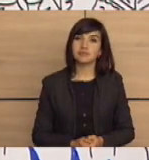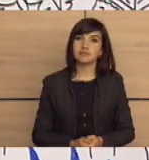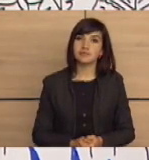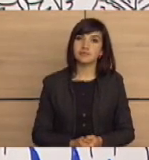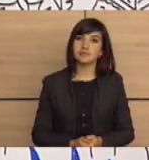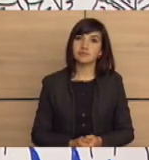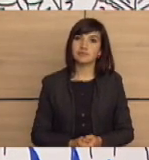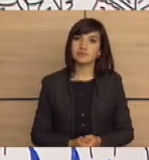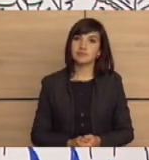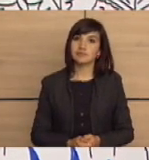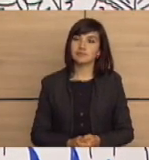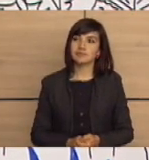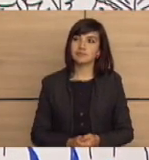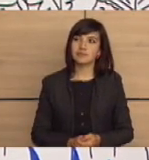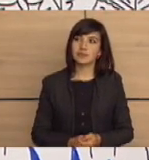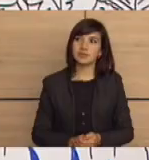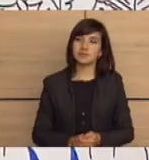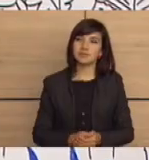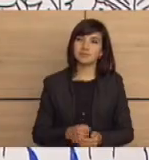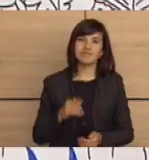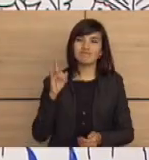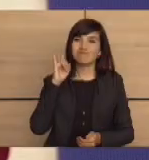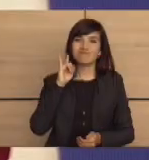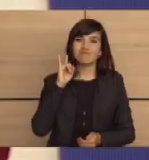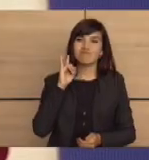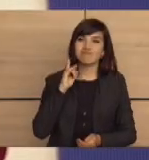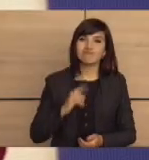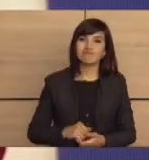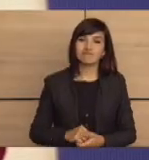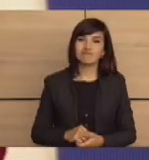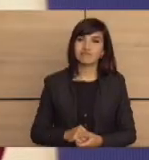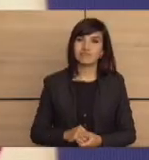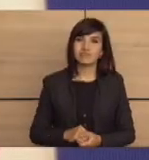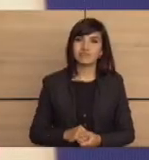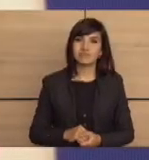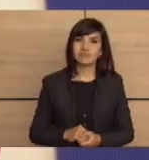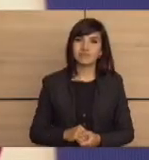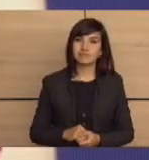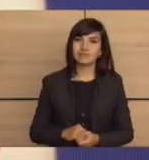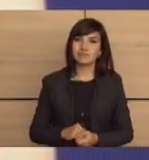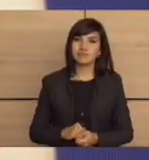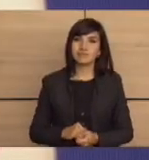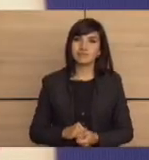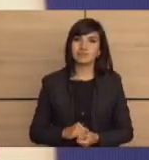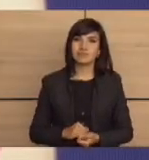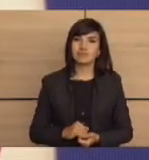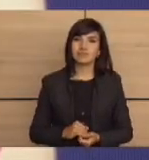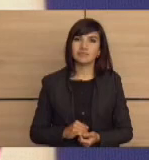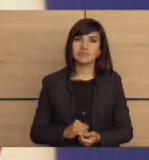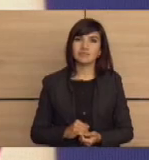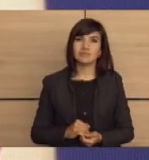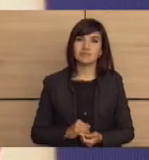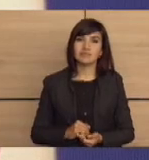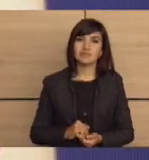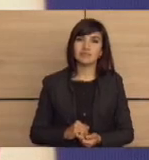no puede ser la narrativa heroica. A mí me da pavor que la hora se devuelva a que el espacio de la